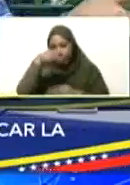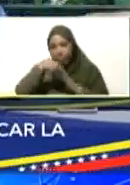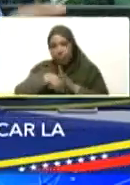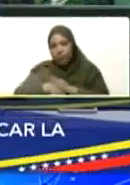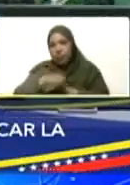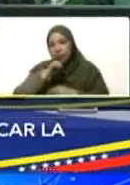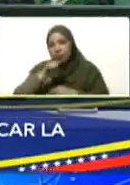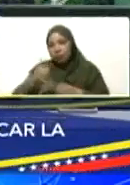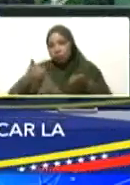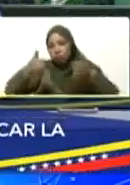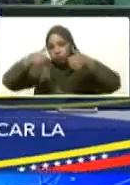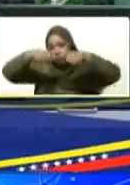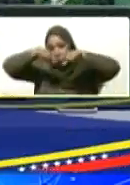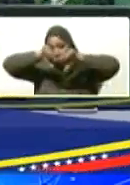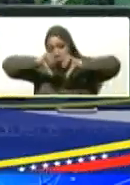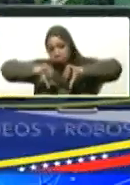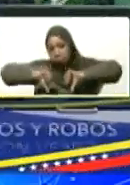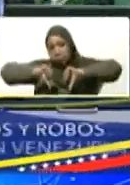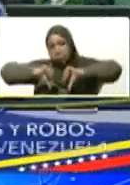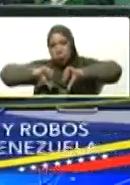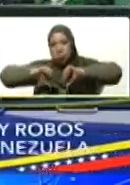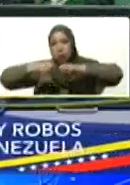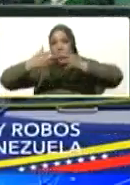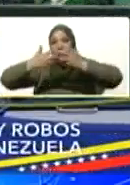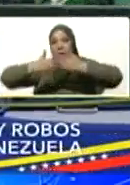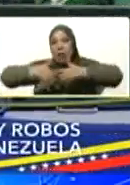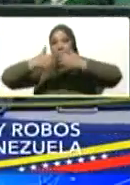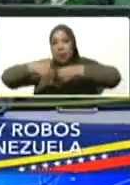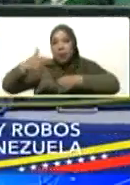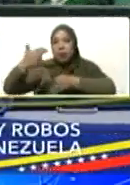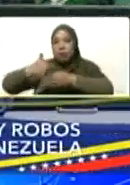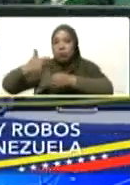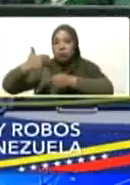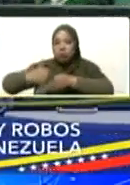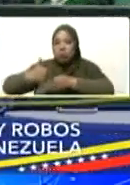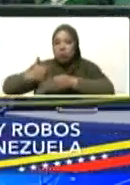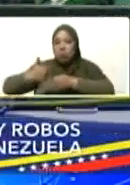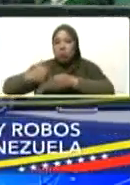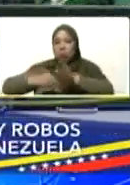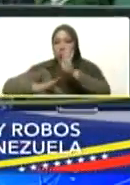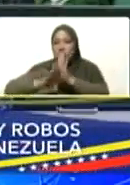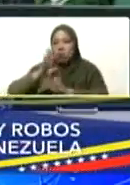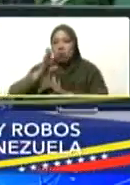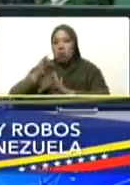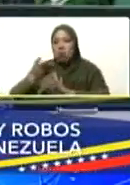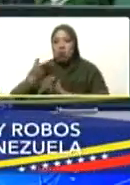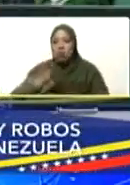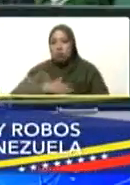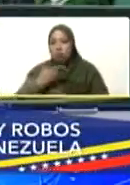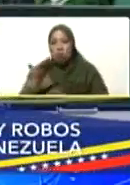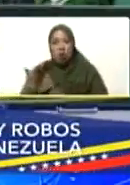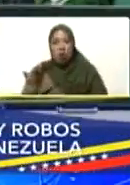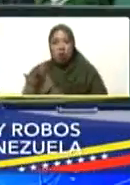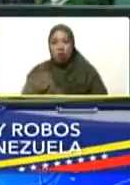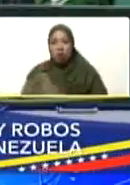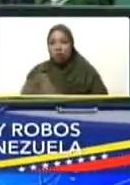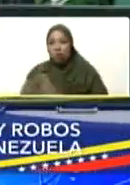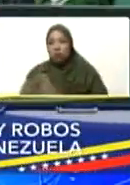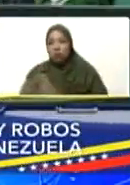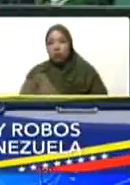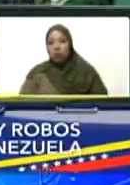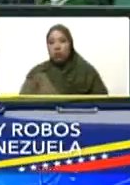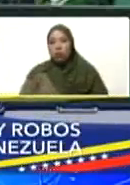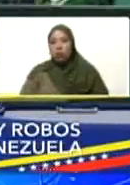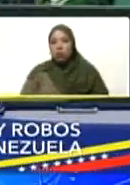antigua economía rentista, quedó derribada, derrocada, knockout, y dejó en